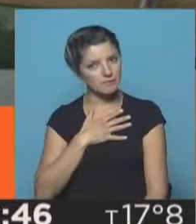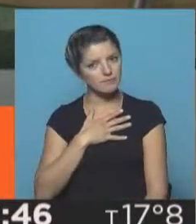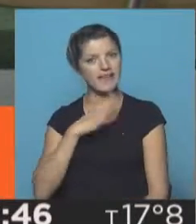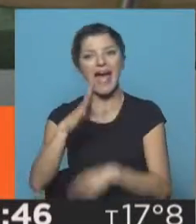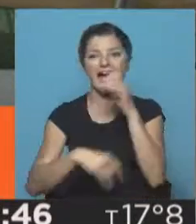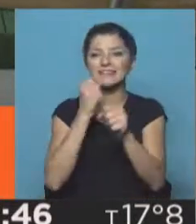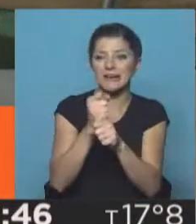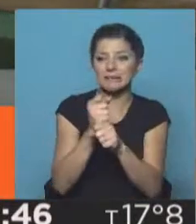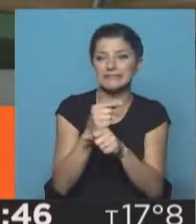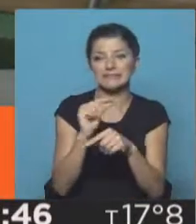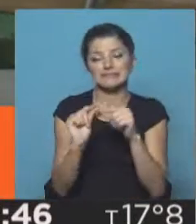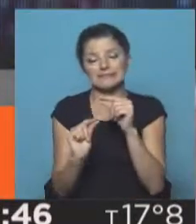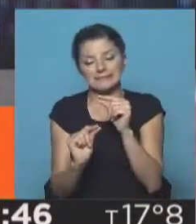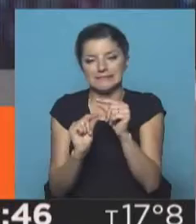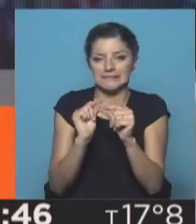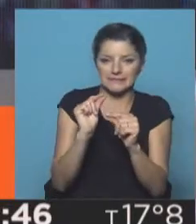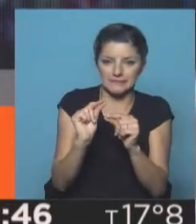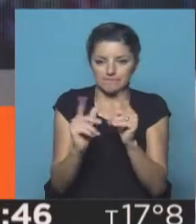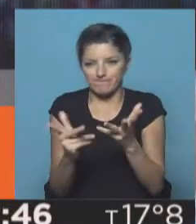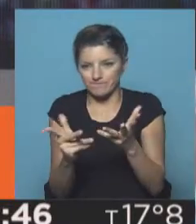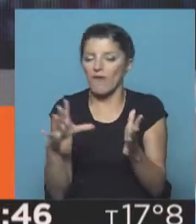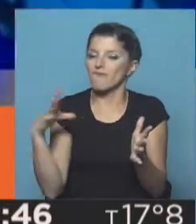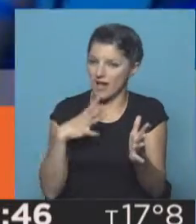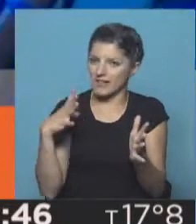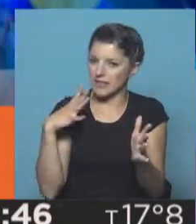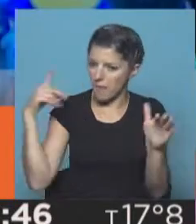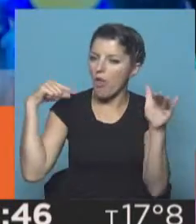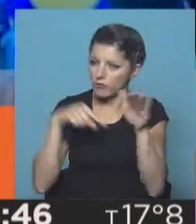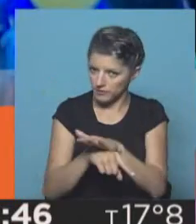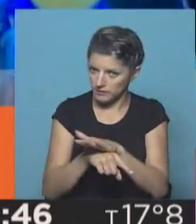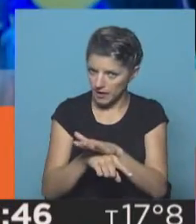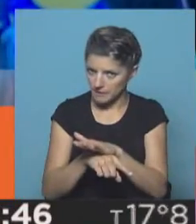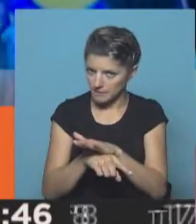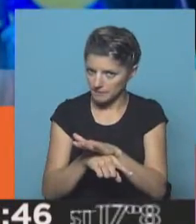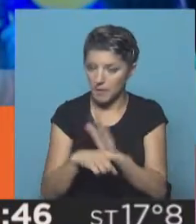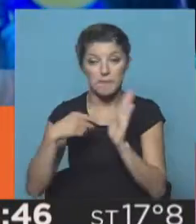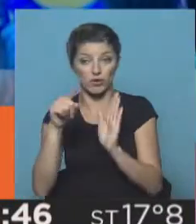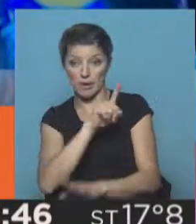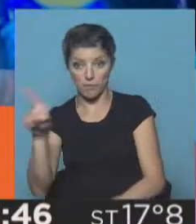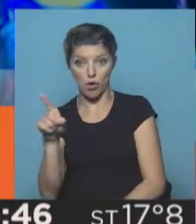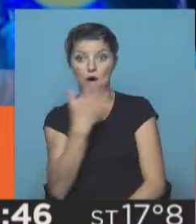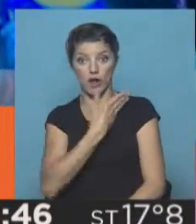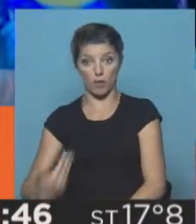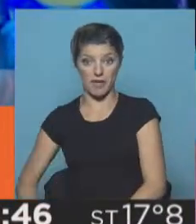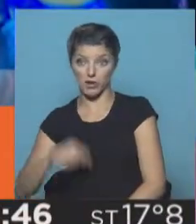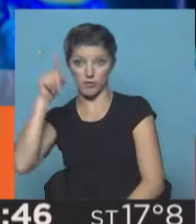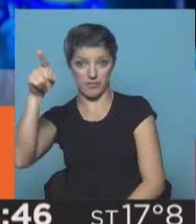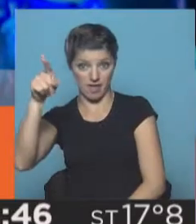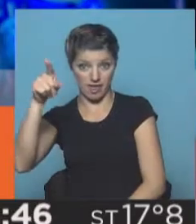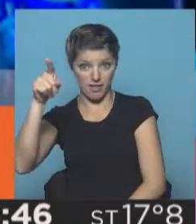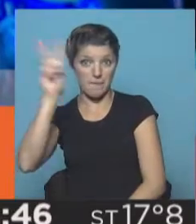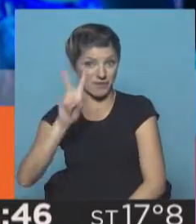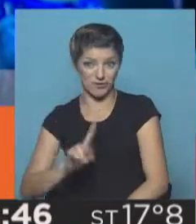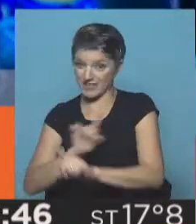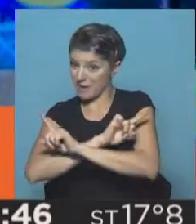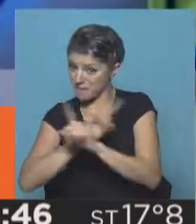cuentagotas. Desgraciadamente no se la ha hecho a fondo, ¿no es cierto? Como tampoco se la ha hecho el propio gobierno bolivariano, ¿no es cierto?